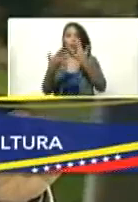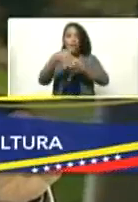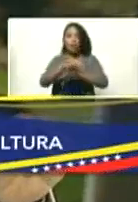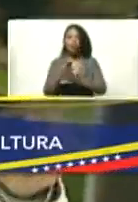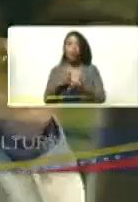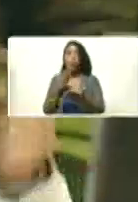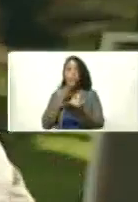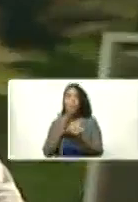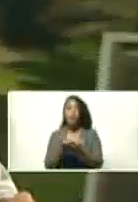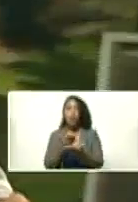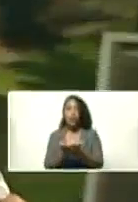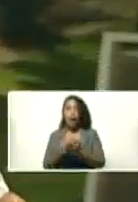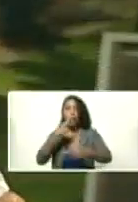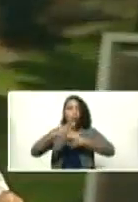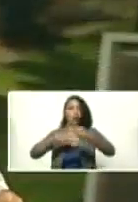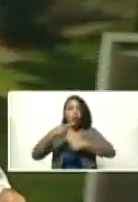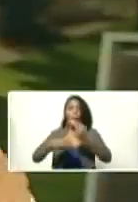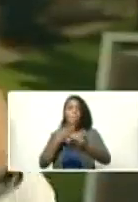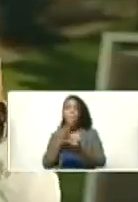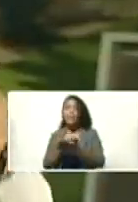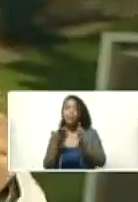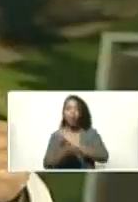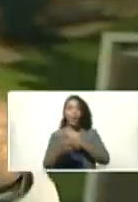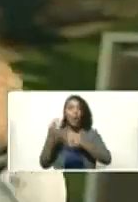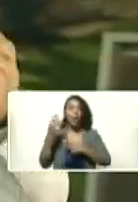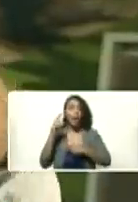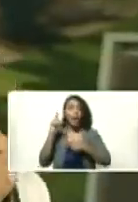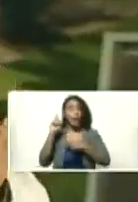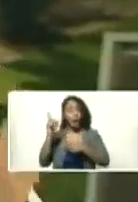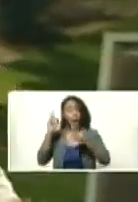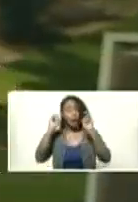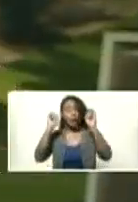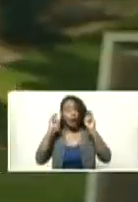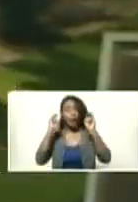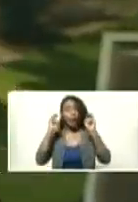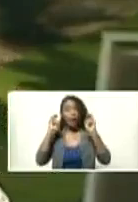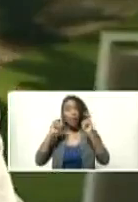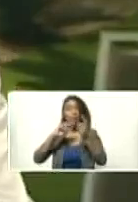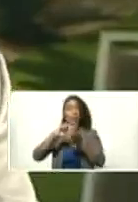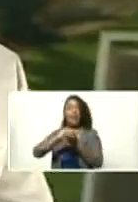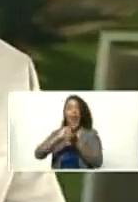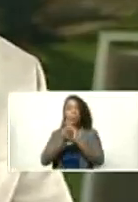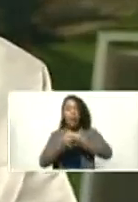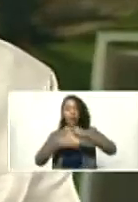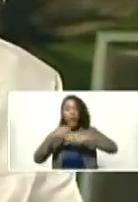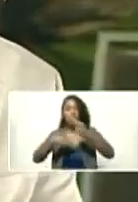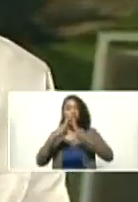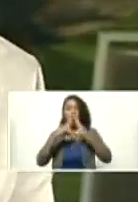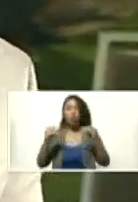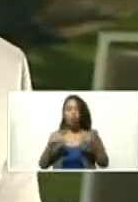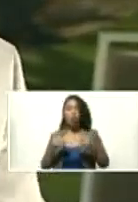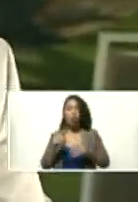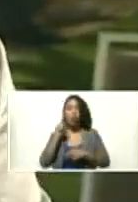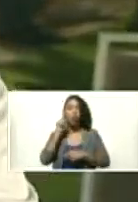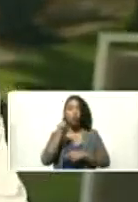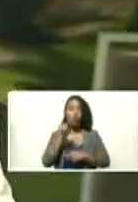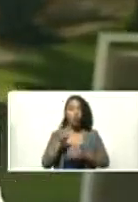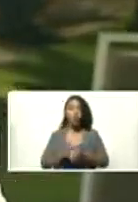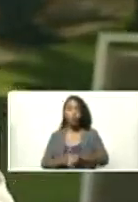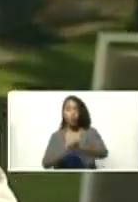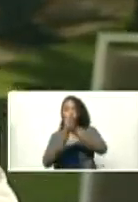solicitud revolucionaria en la onda de revolucionarlo todo. Y es que usted, con su liderazgo y su